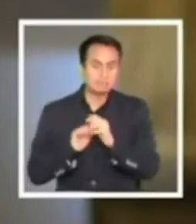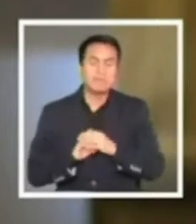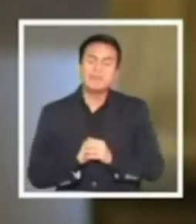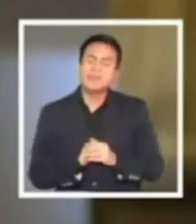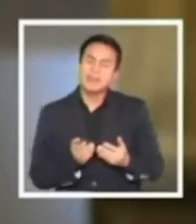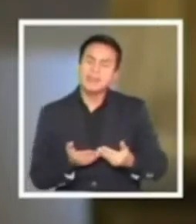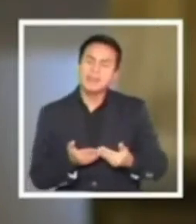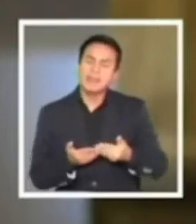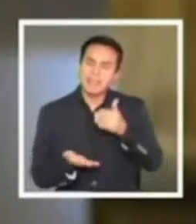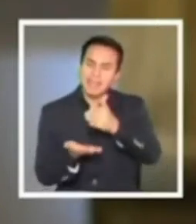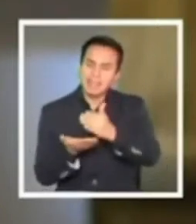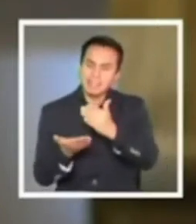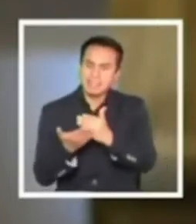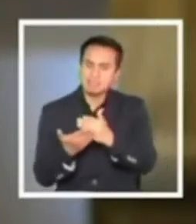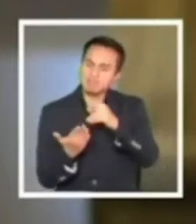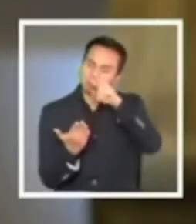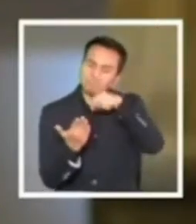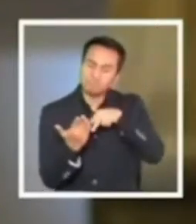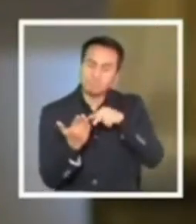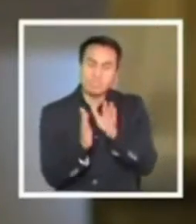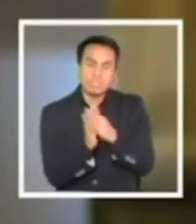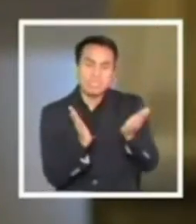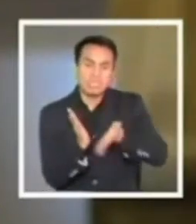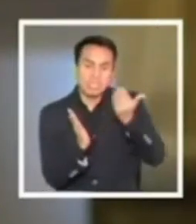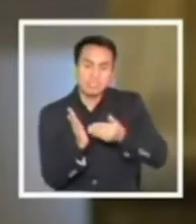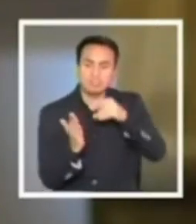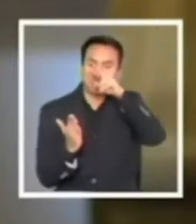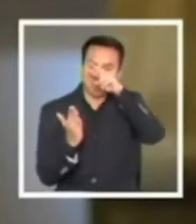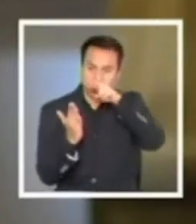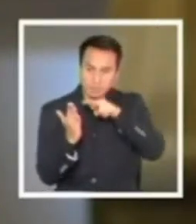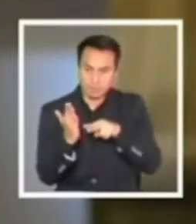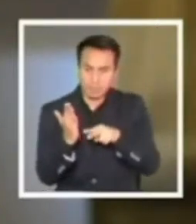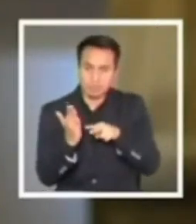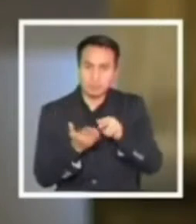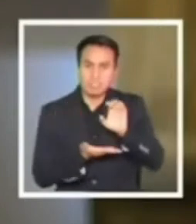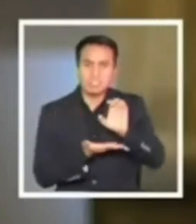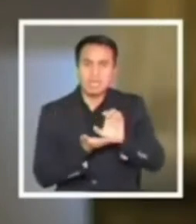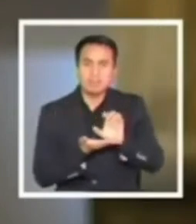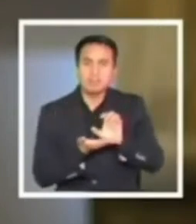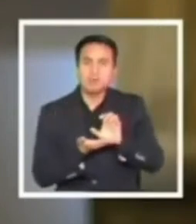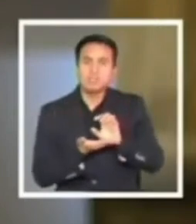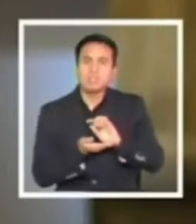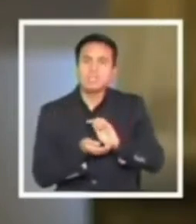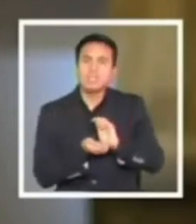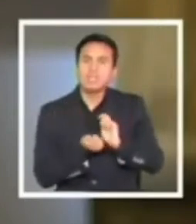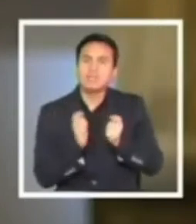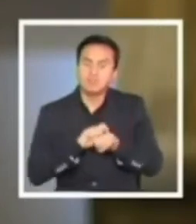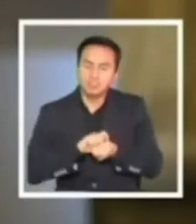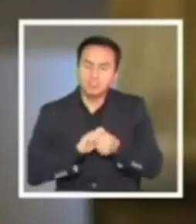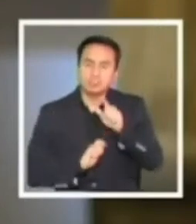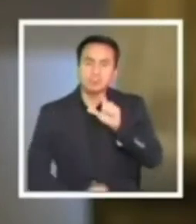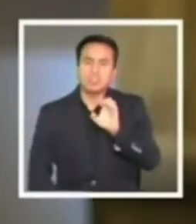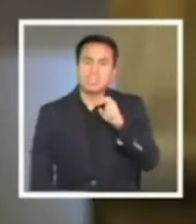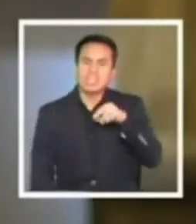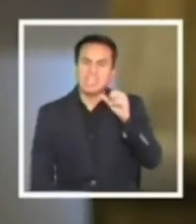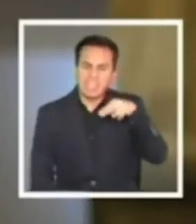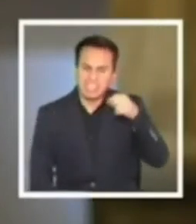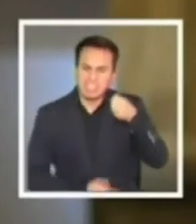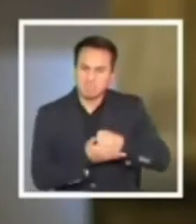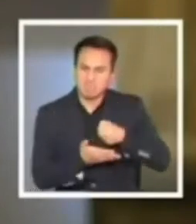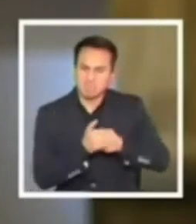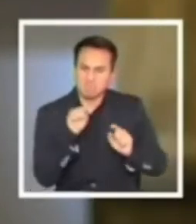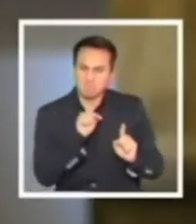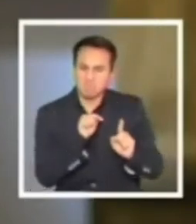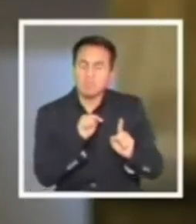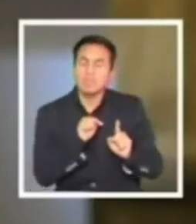En esa clase revisamos el texto El Estado y la Revolución de Lenin,